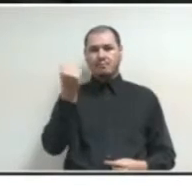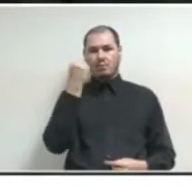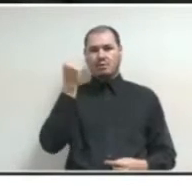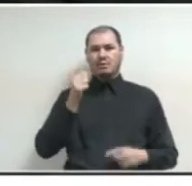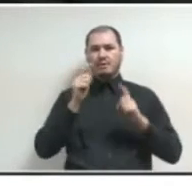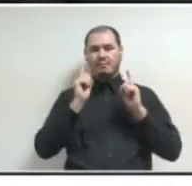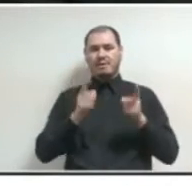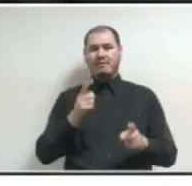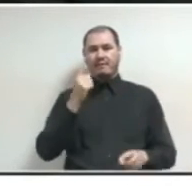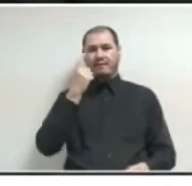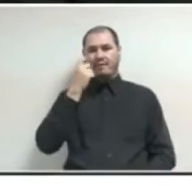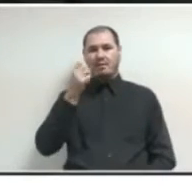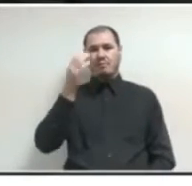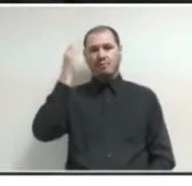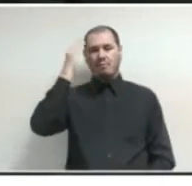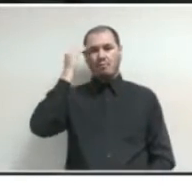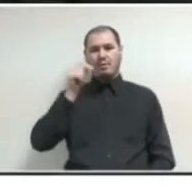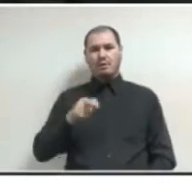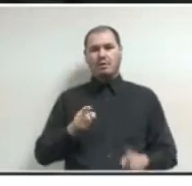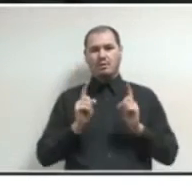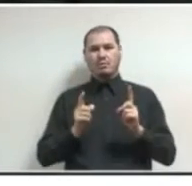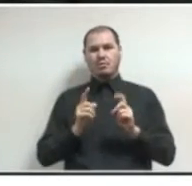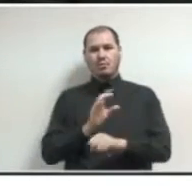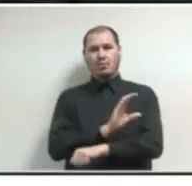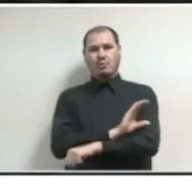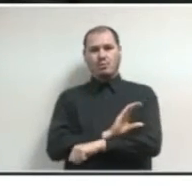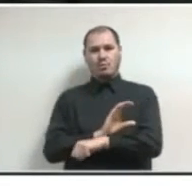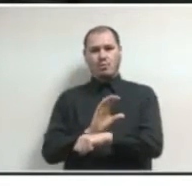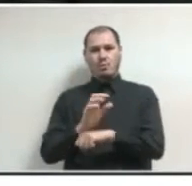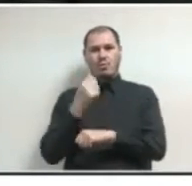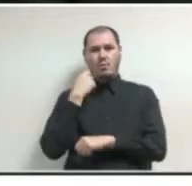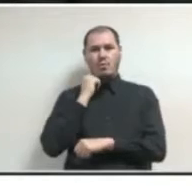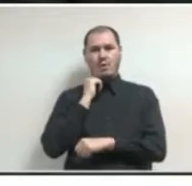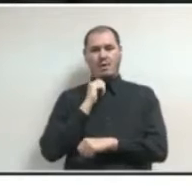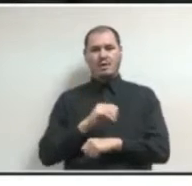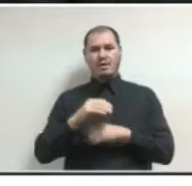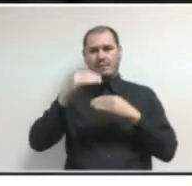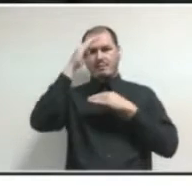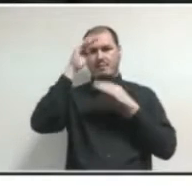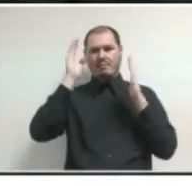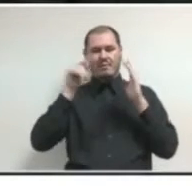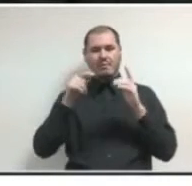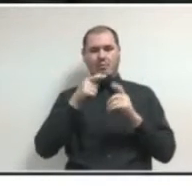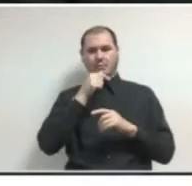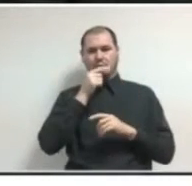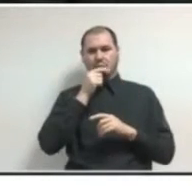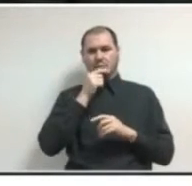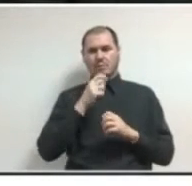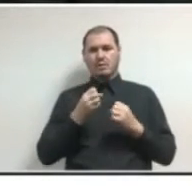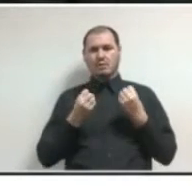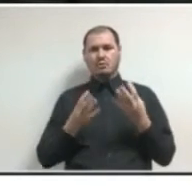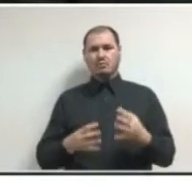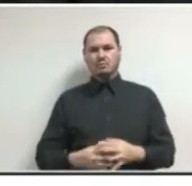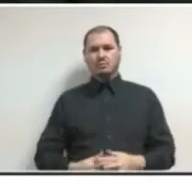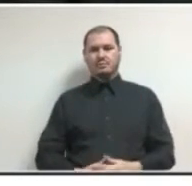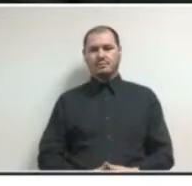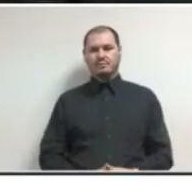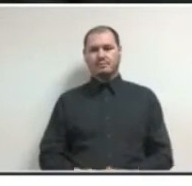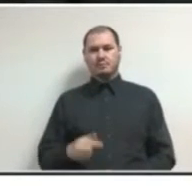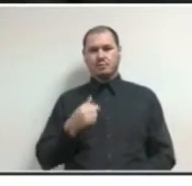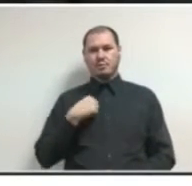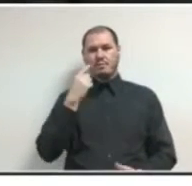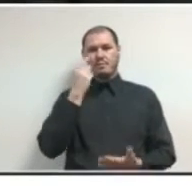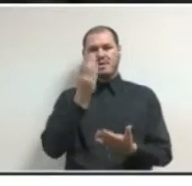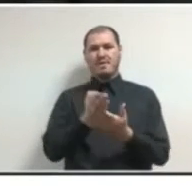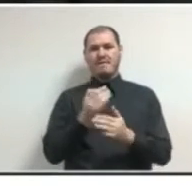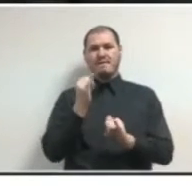porónico, y cua a mí persiste, causa pa o igual te origina que toma ella pediría un informe de